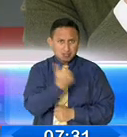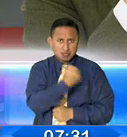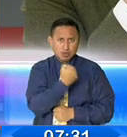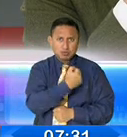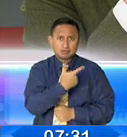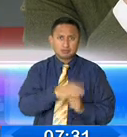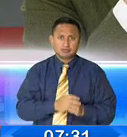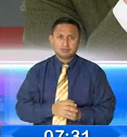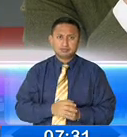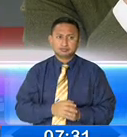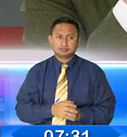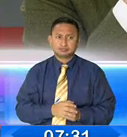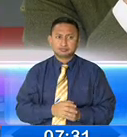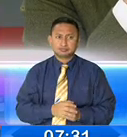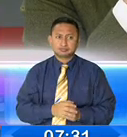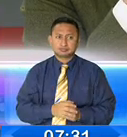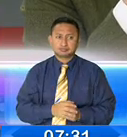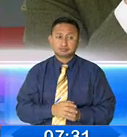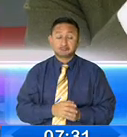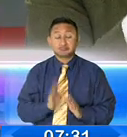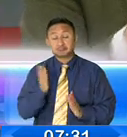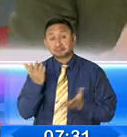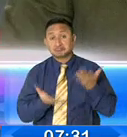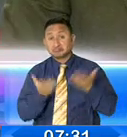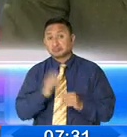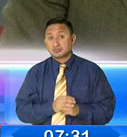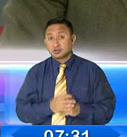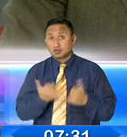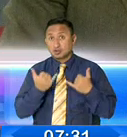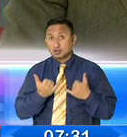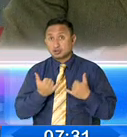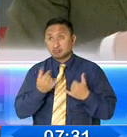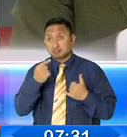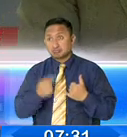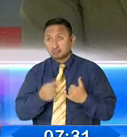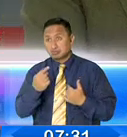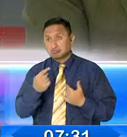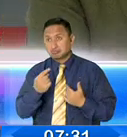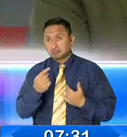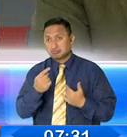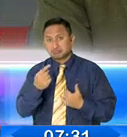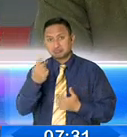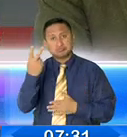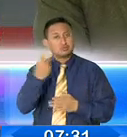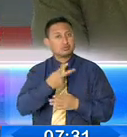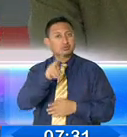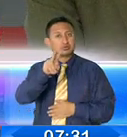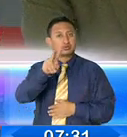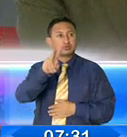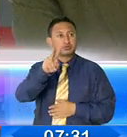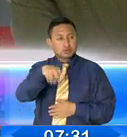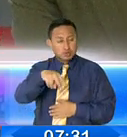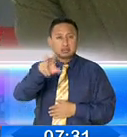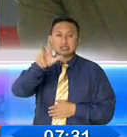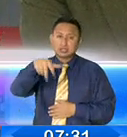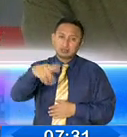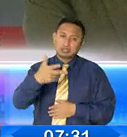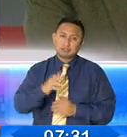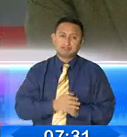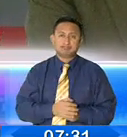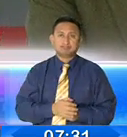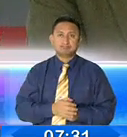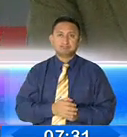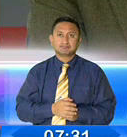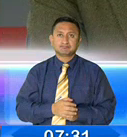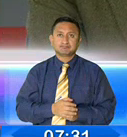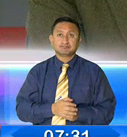vulnerables, y probablemente estemos así un par de meses. Ahora, la Organización Mundial de la Salud ha visto esta variante y